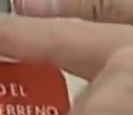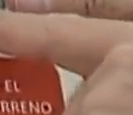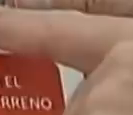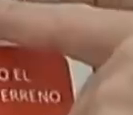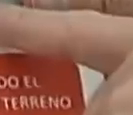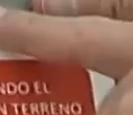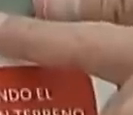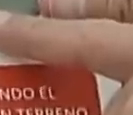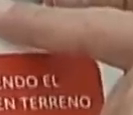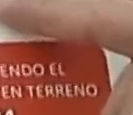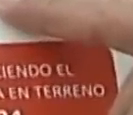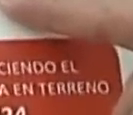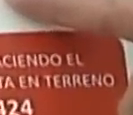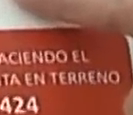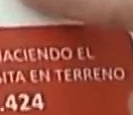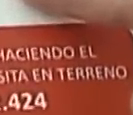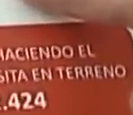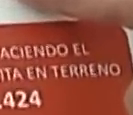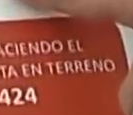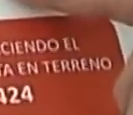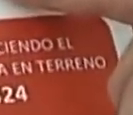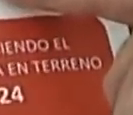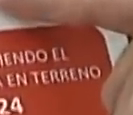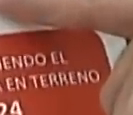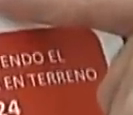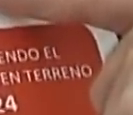159.232 fue casi